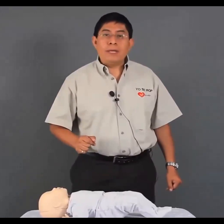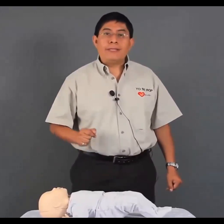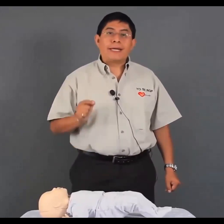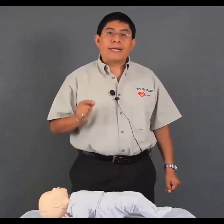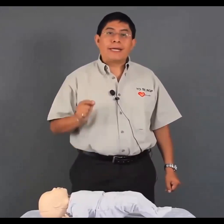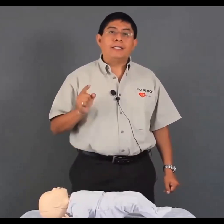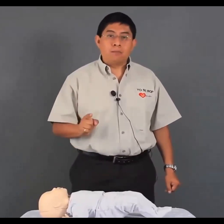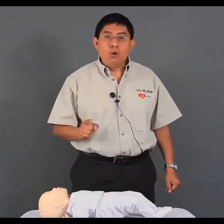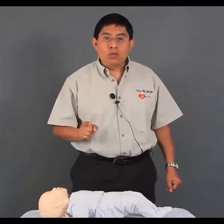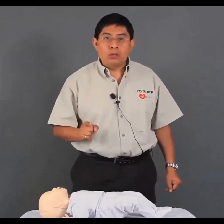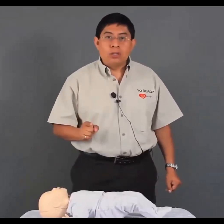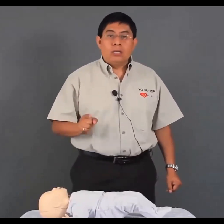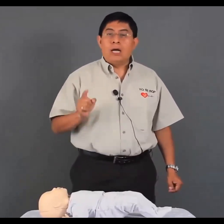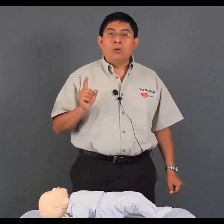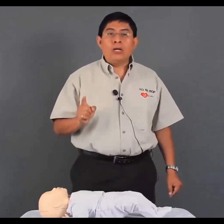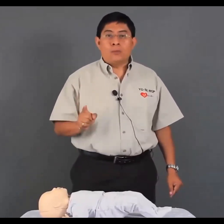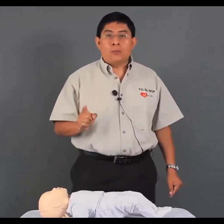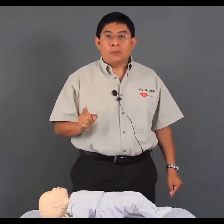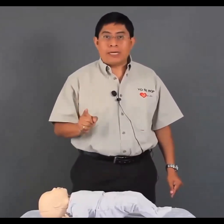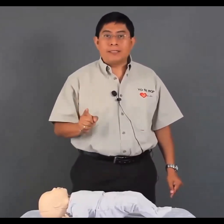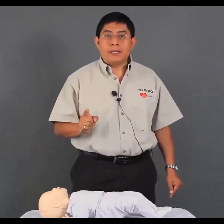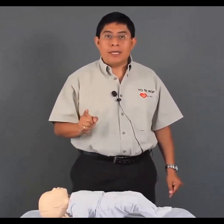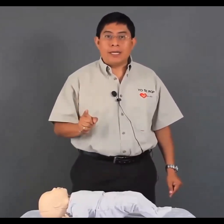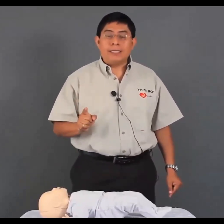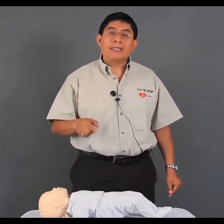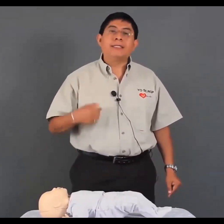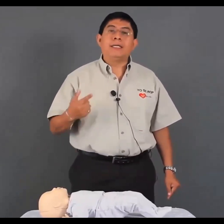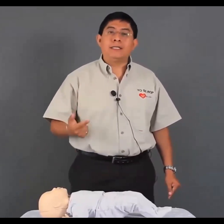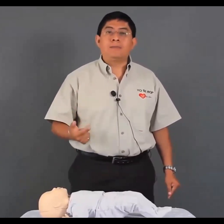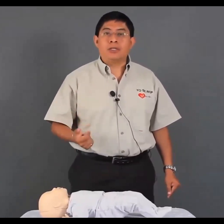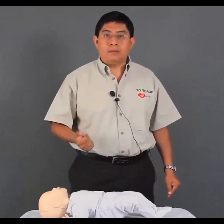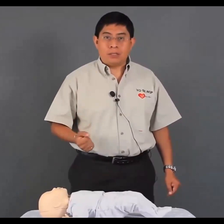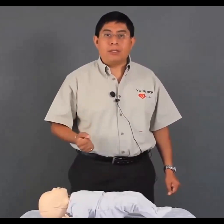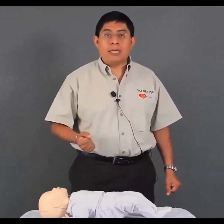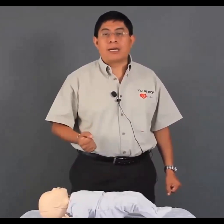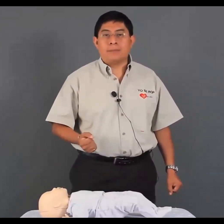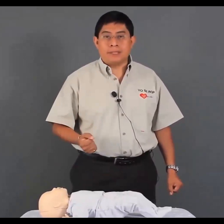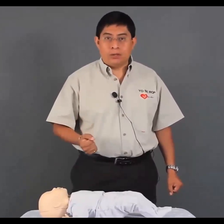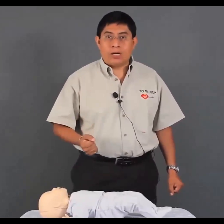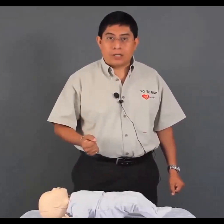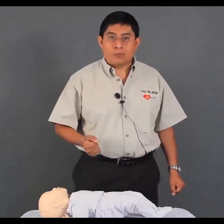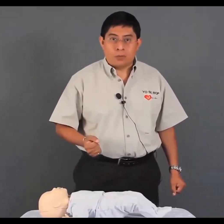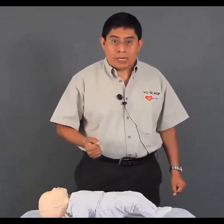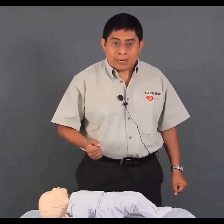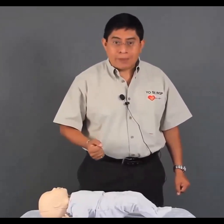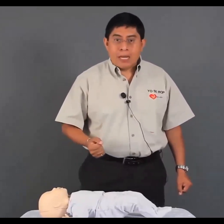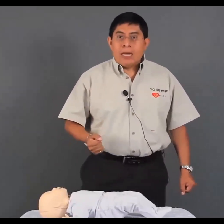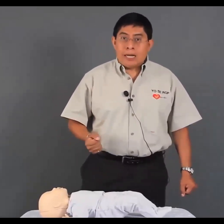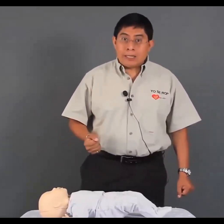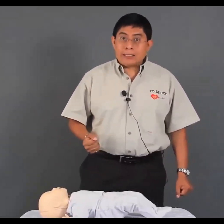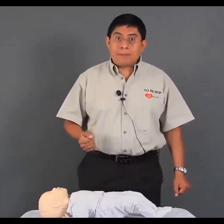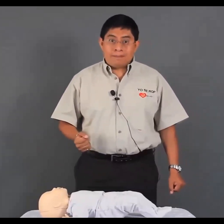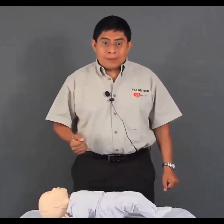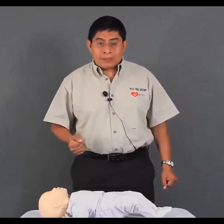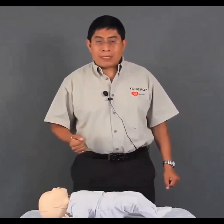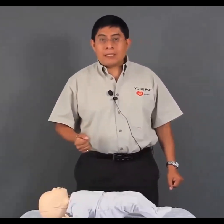técnica, porque cuando un bebé deja de tener pulso, la única oportunidad que se tiene es que se inicie el procedimiento de la reanimación